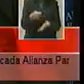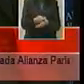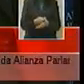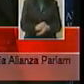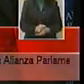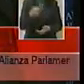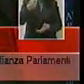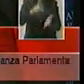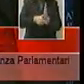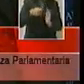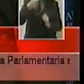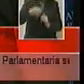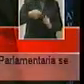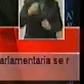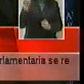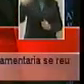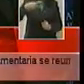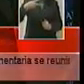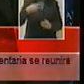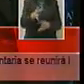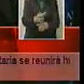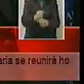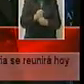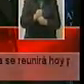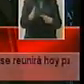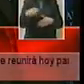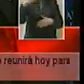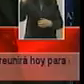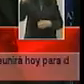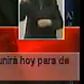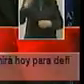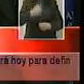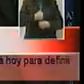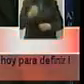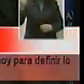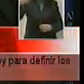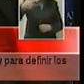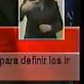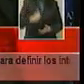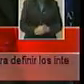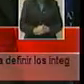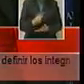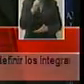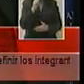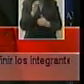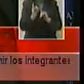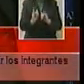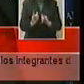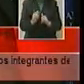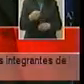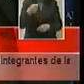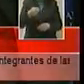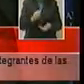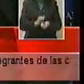y pensiones, el segundo es la recuperación de la caja militar policial y el tercero es el mantenimiento de la